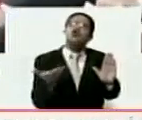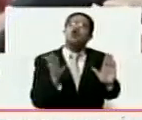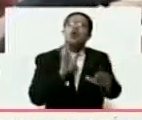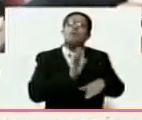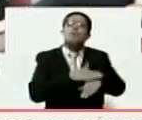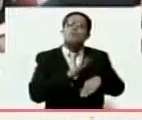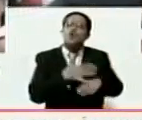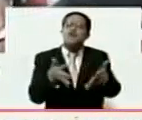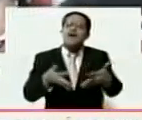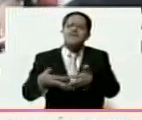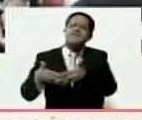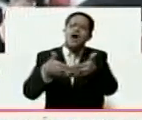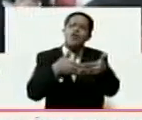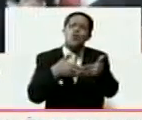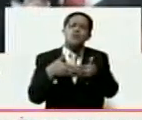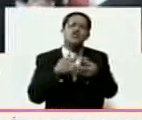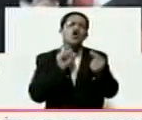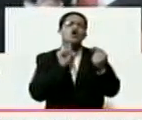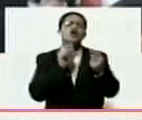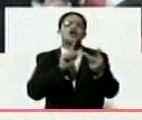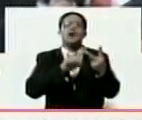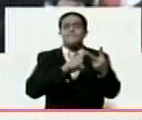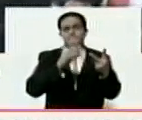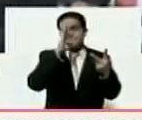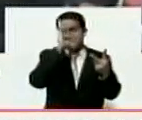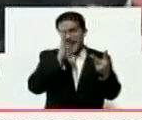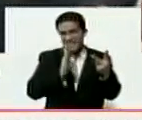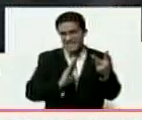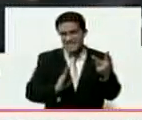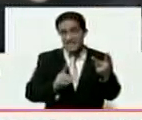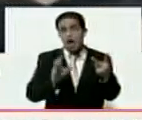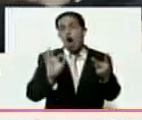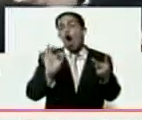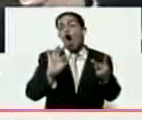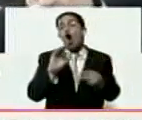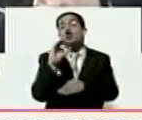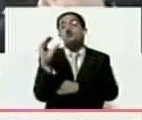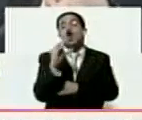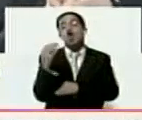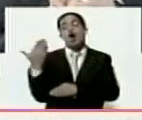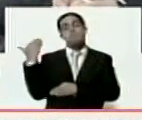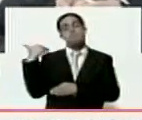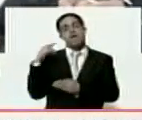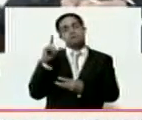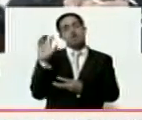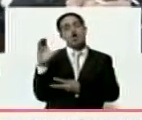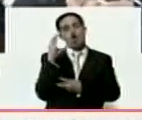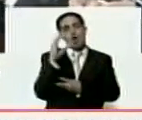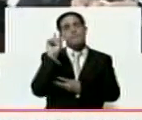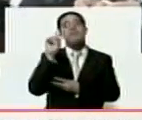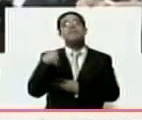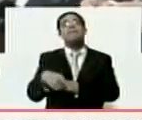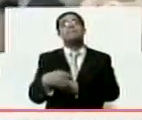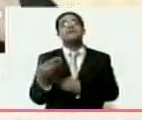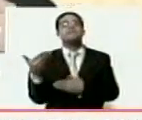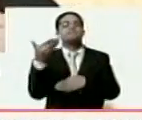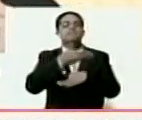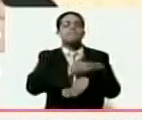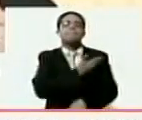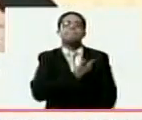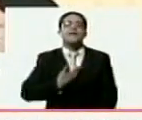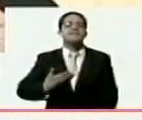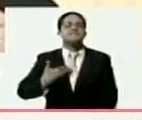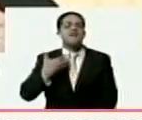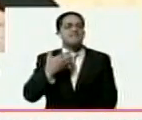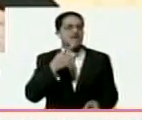Unidos y Brasil, o Estados Unidos y Colombia, hace unos días que estuvo el presidente Duque, deben tener